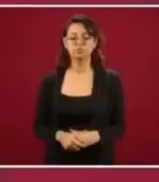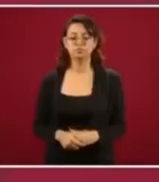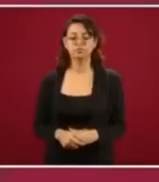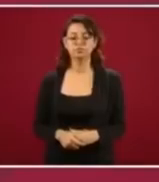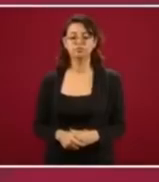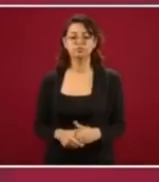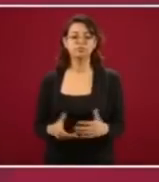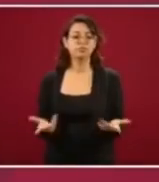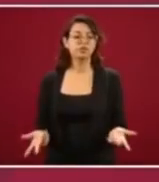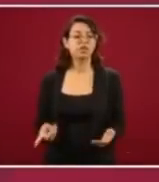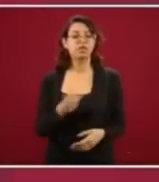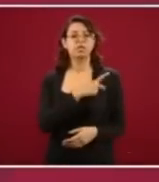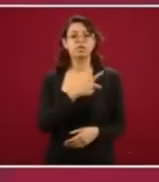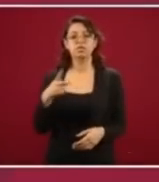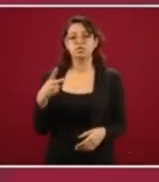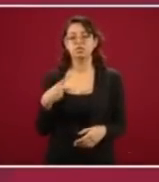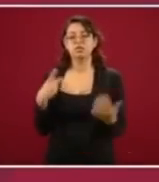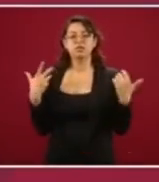deben de